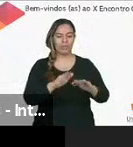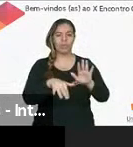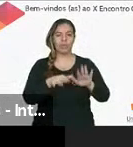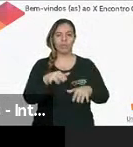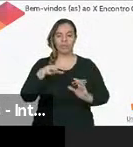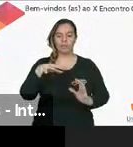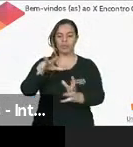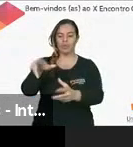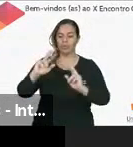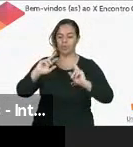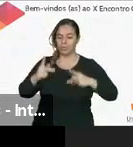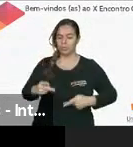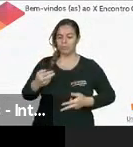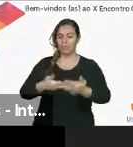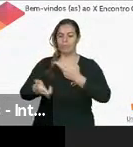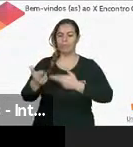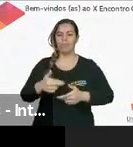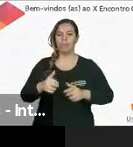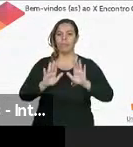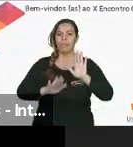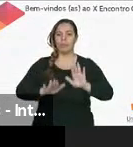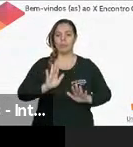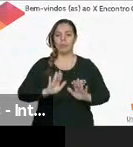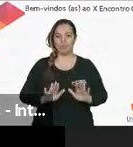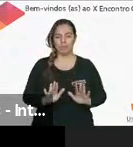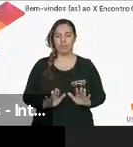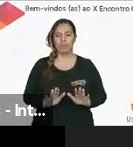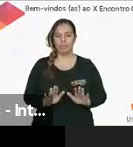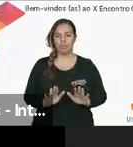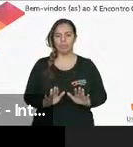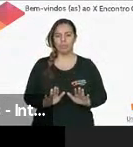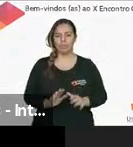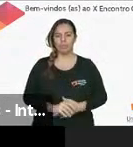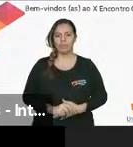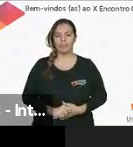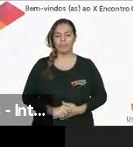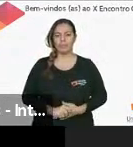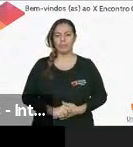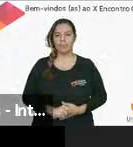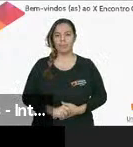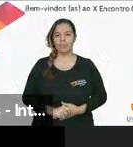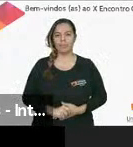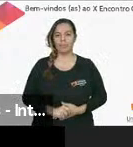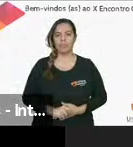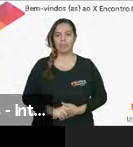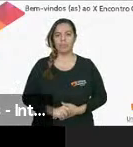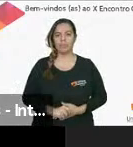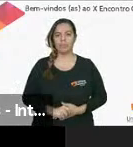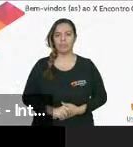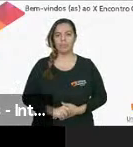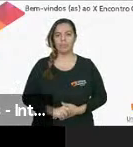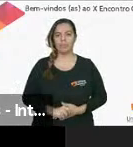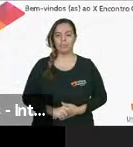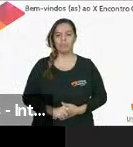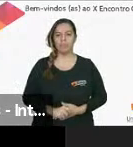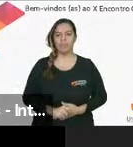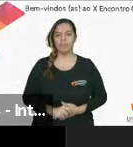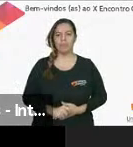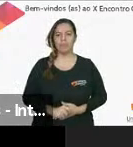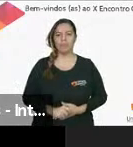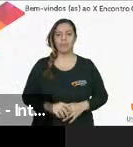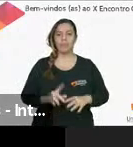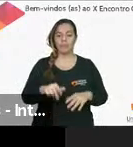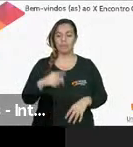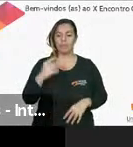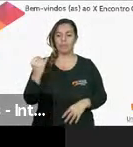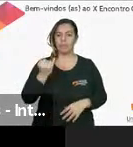que se ha seguido hasta ahí. Y esto puede repetirse, si es que las condiciones de deriva, y eso es